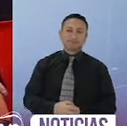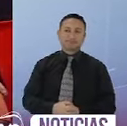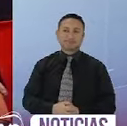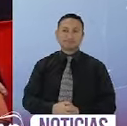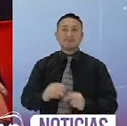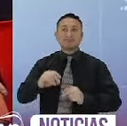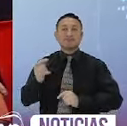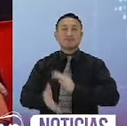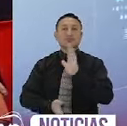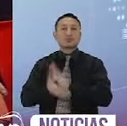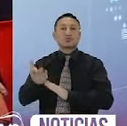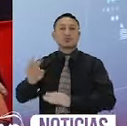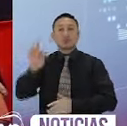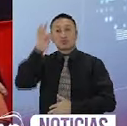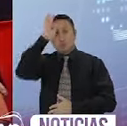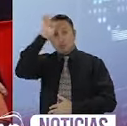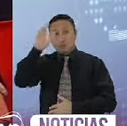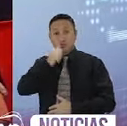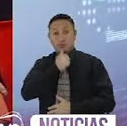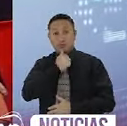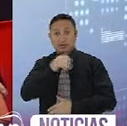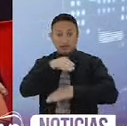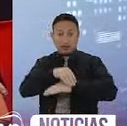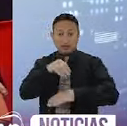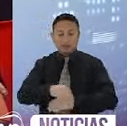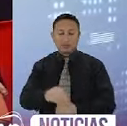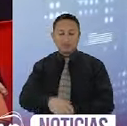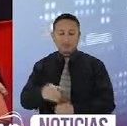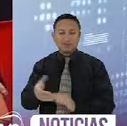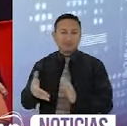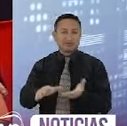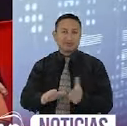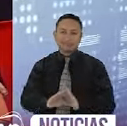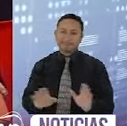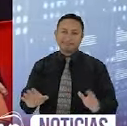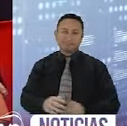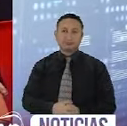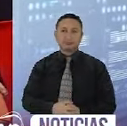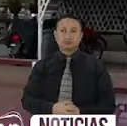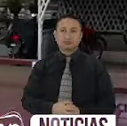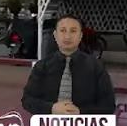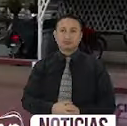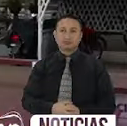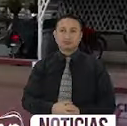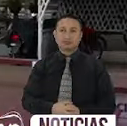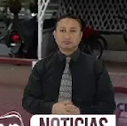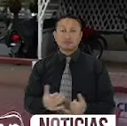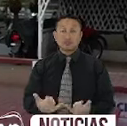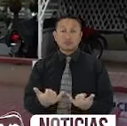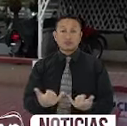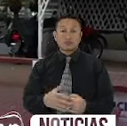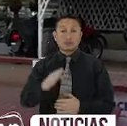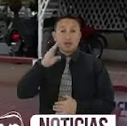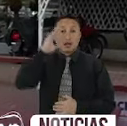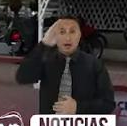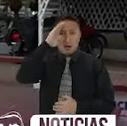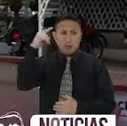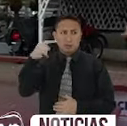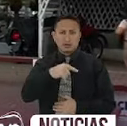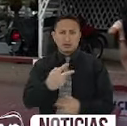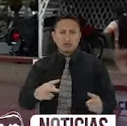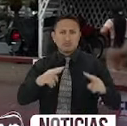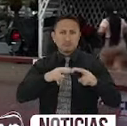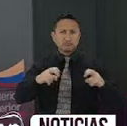una clínica privada de Quevedo, pero ahí solo confirmaron su deceso. Ahora la policía investiga este nuevo